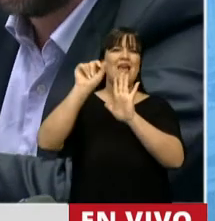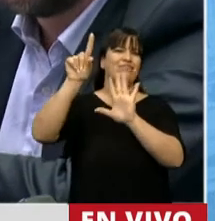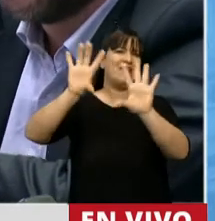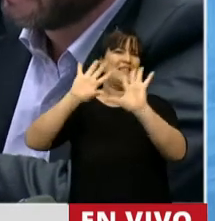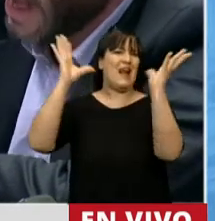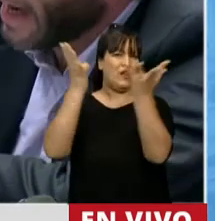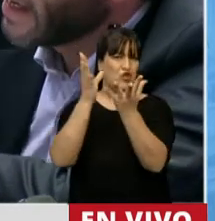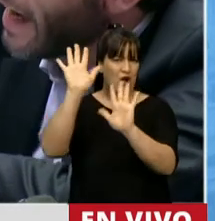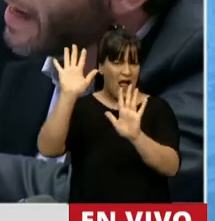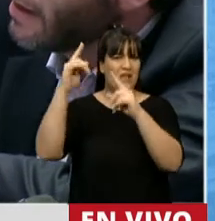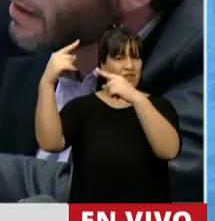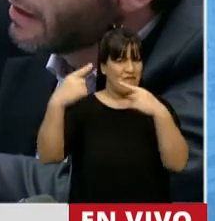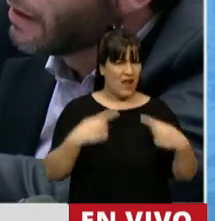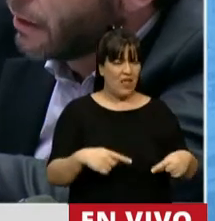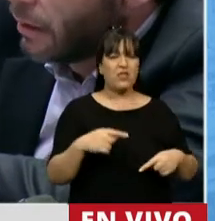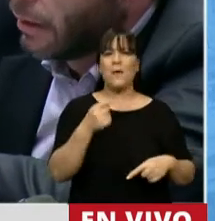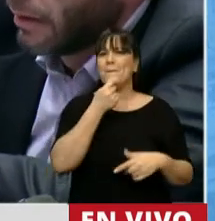internacional, arreglar